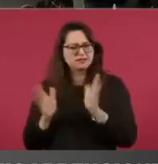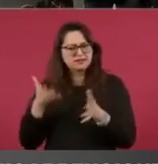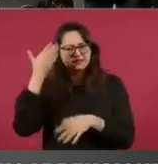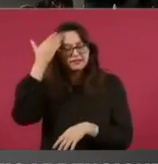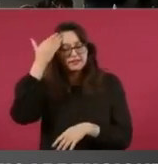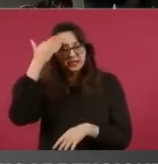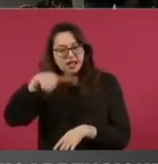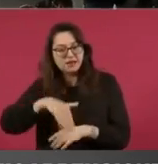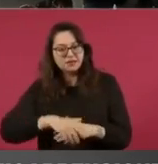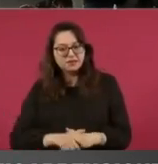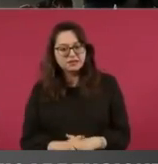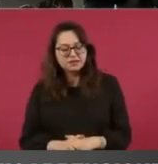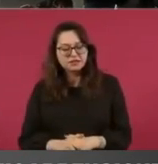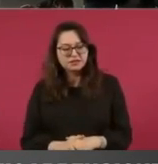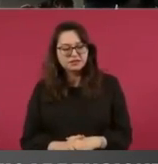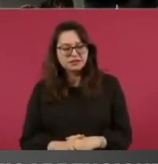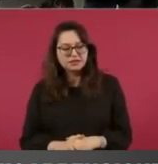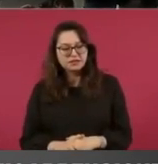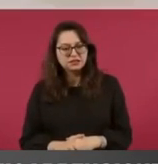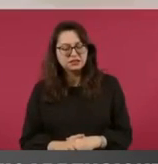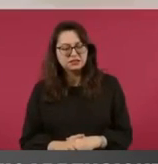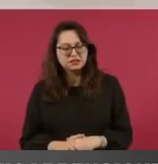Sí, pero es un seudónimo, ¿no?